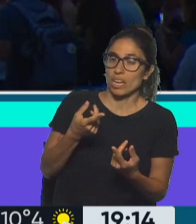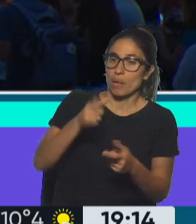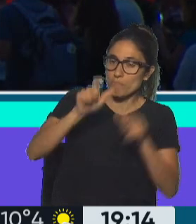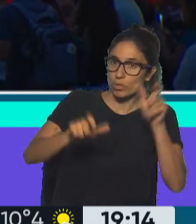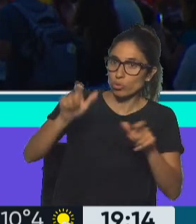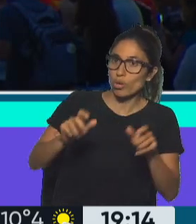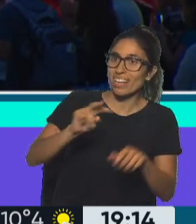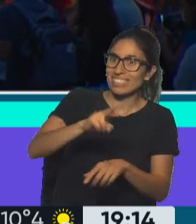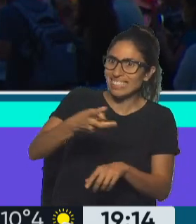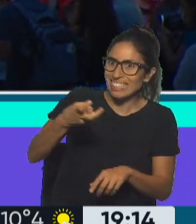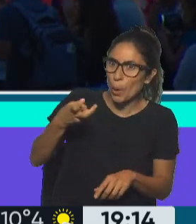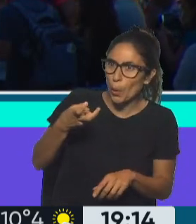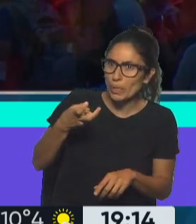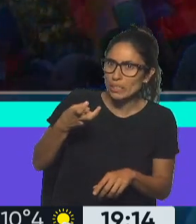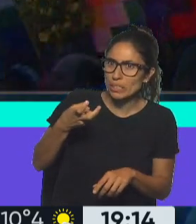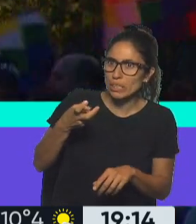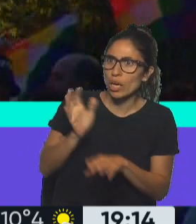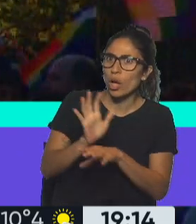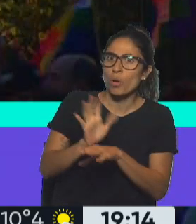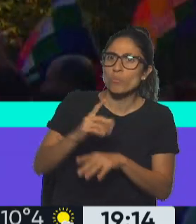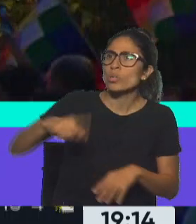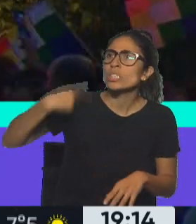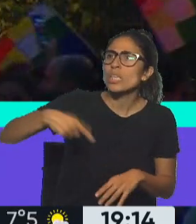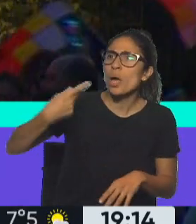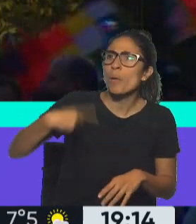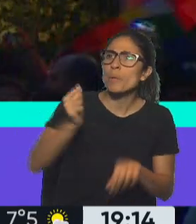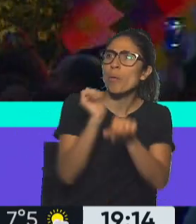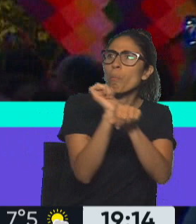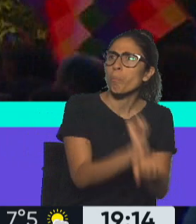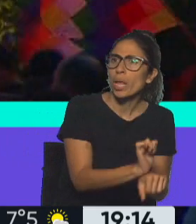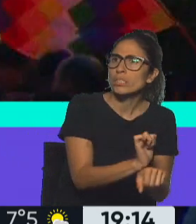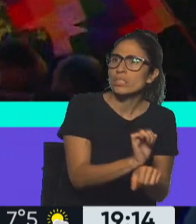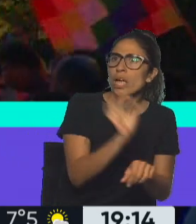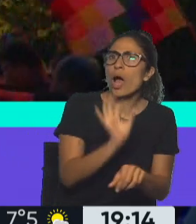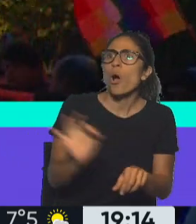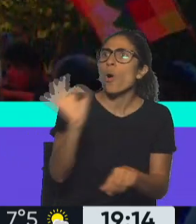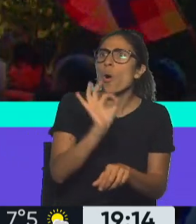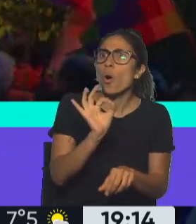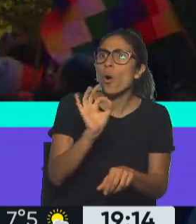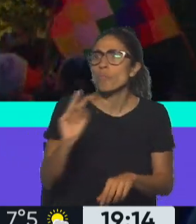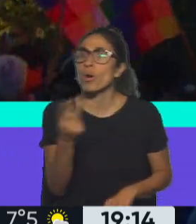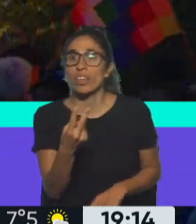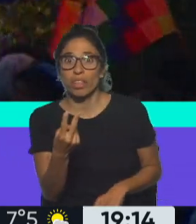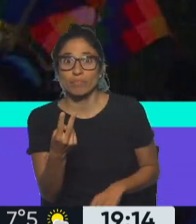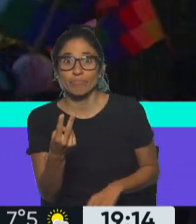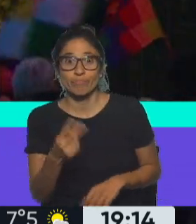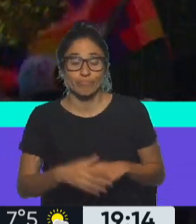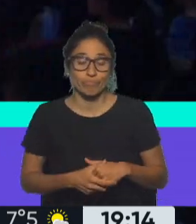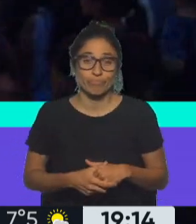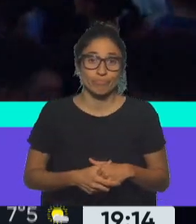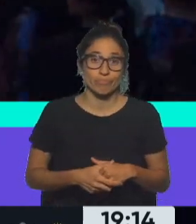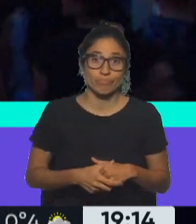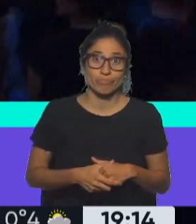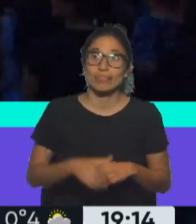calabozos. La que no fallecía en la calle por supuesto. Cargaba con toda esta estigmatización y además tortura